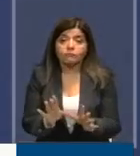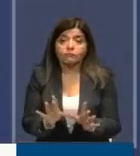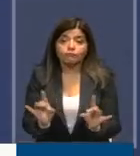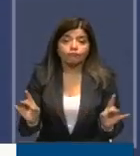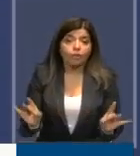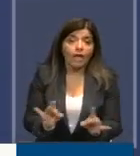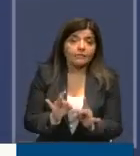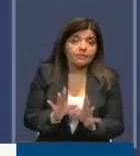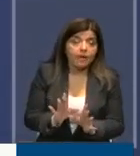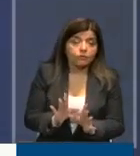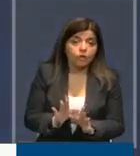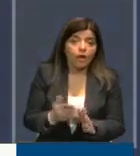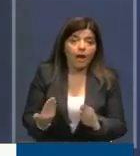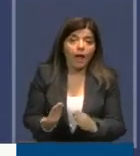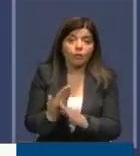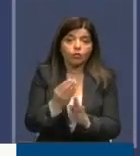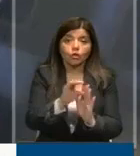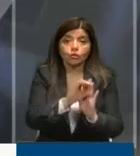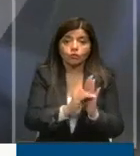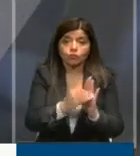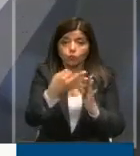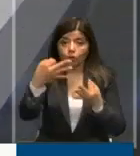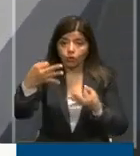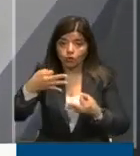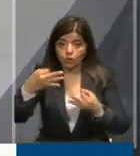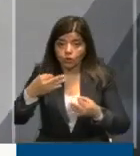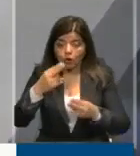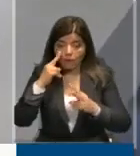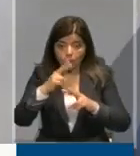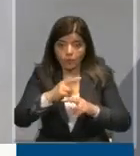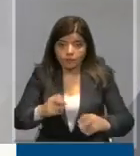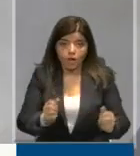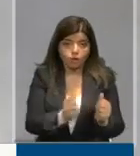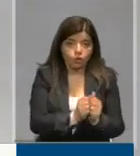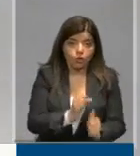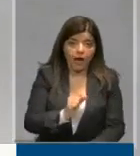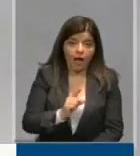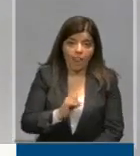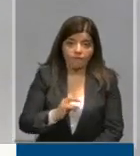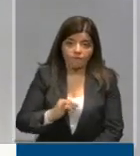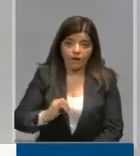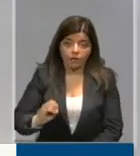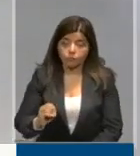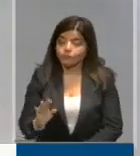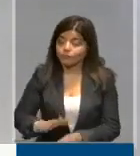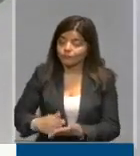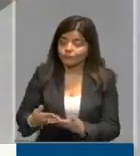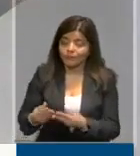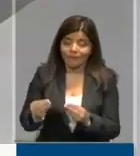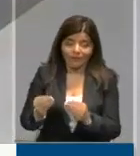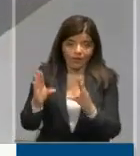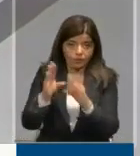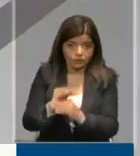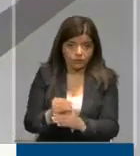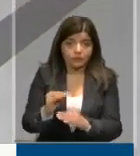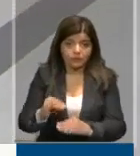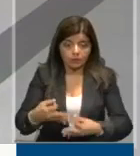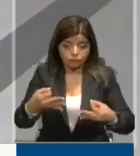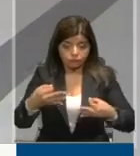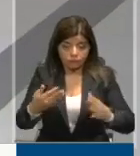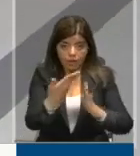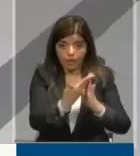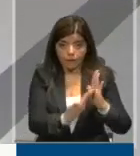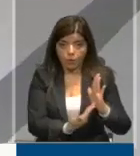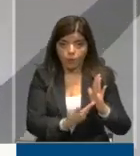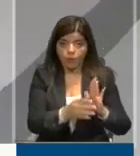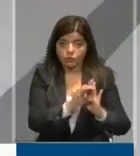propuesta constitucional? Es lo que vamos a analizar, obviamente, junto a Álvaro Pachi. ¿Cómo estás, Álvaro? ¿Cómo estás, Sole? Muy buenas noches. Claro, la propuesta mantiene